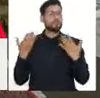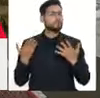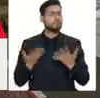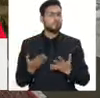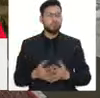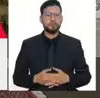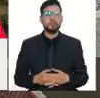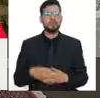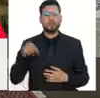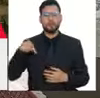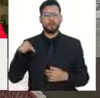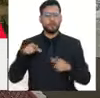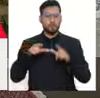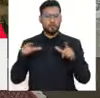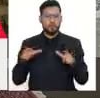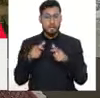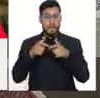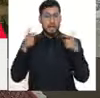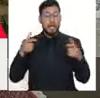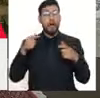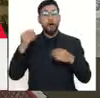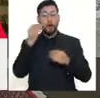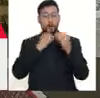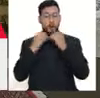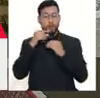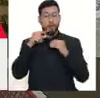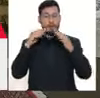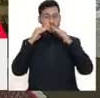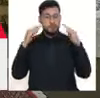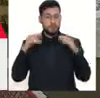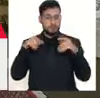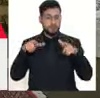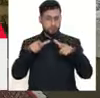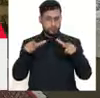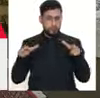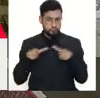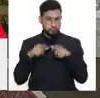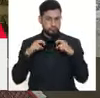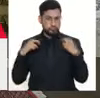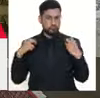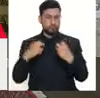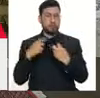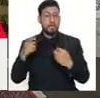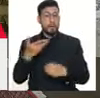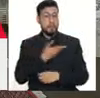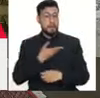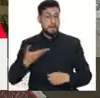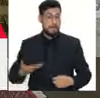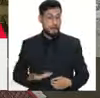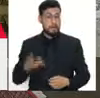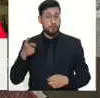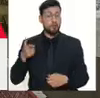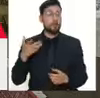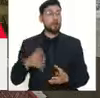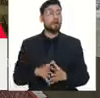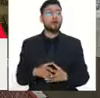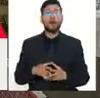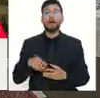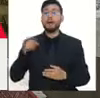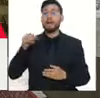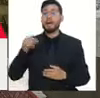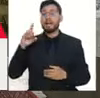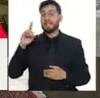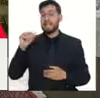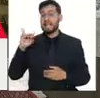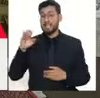cabo en el gran comedor de Palacio de Gobierno entre el presidente del Ecuador, Daniel Noboa,